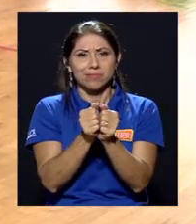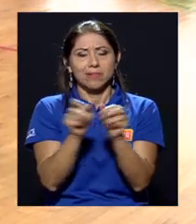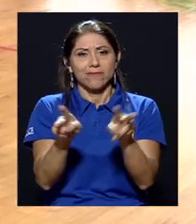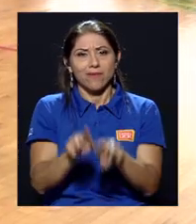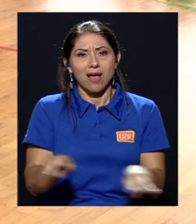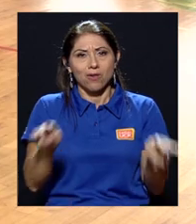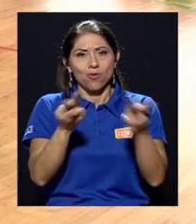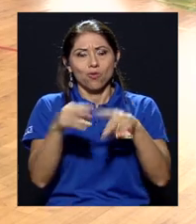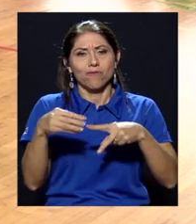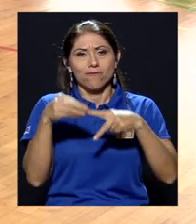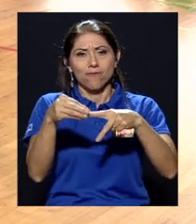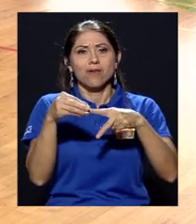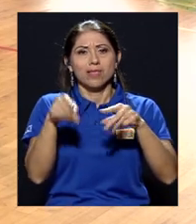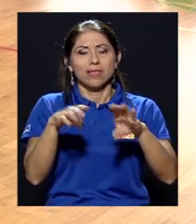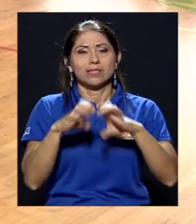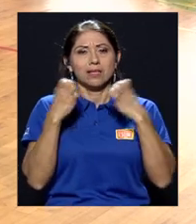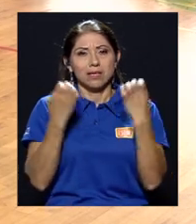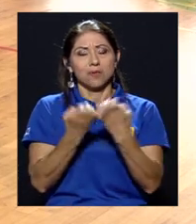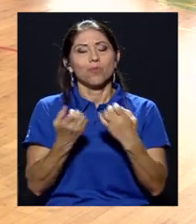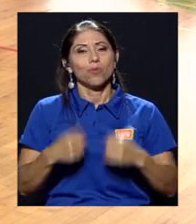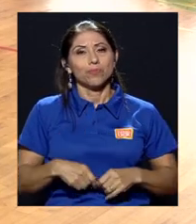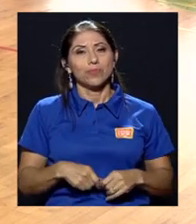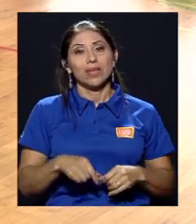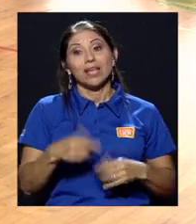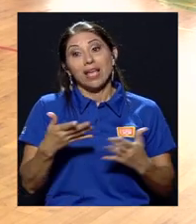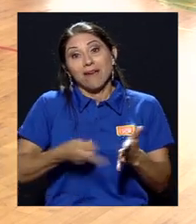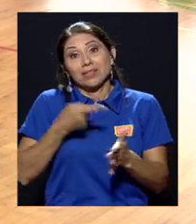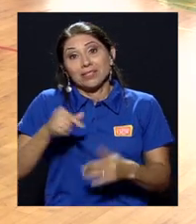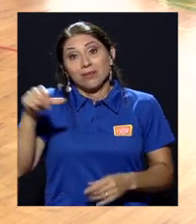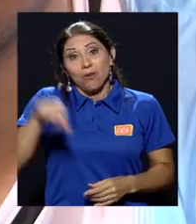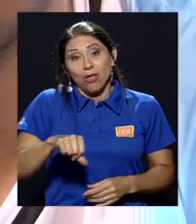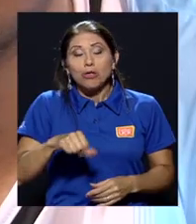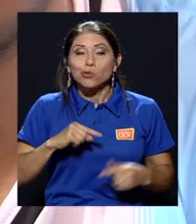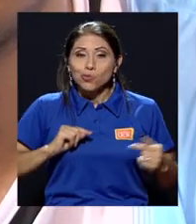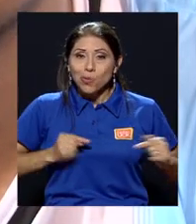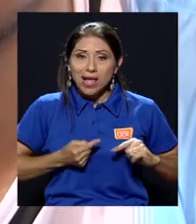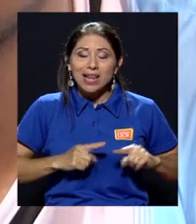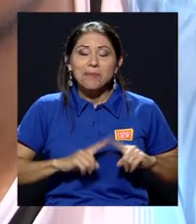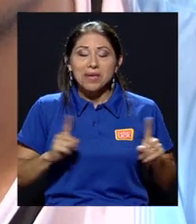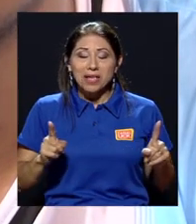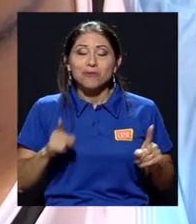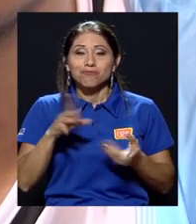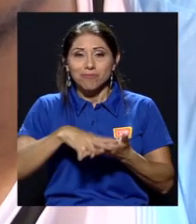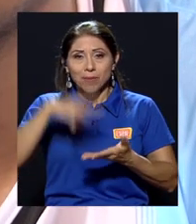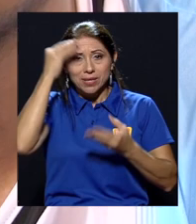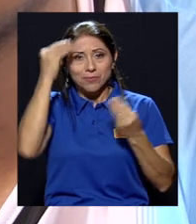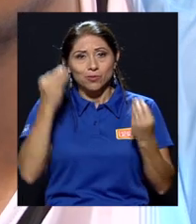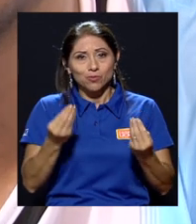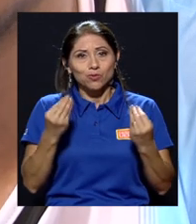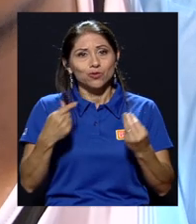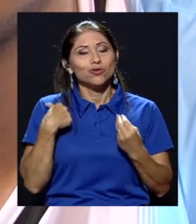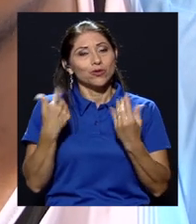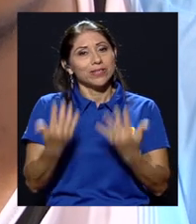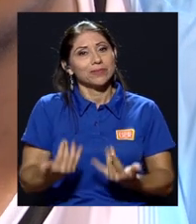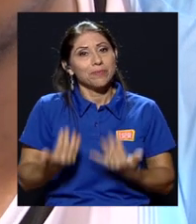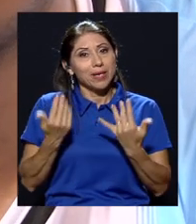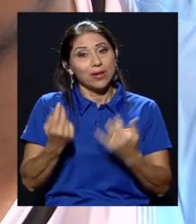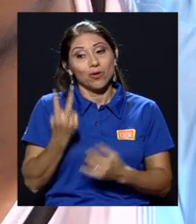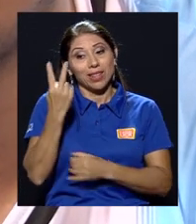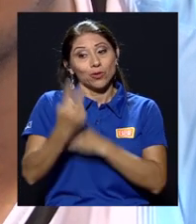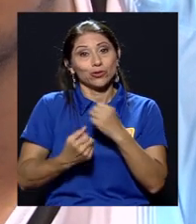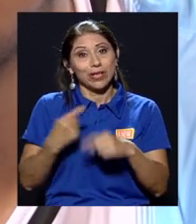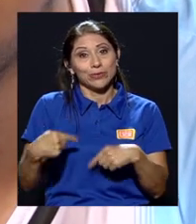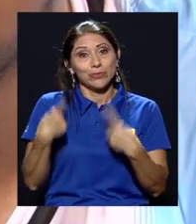fundamental de este equipo y creo que bueno, estas derrotas duelen, pero de ellas aprendemos mucho y espero que bueno, que en 2 años